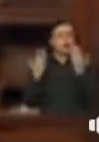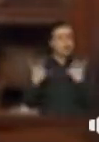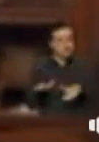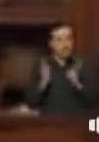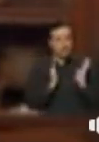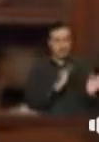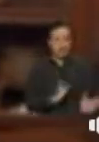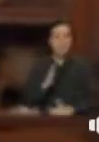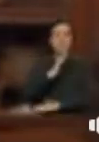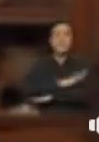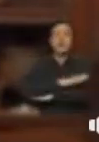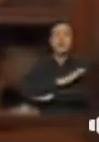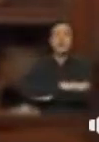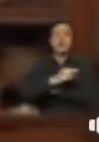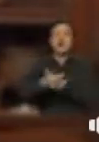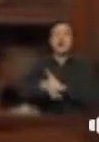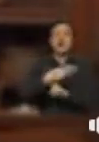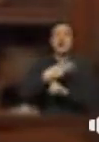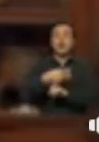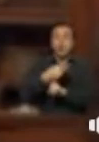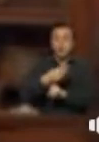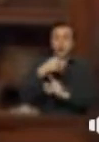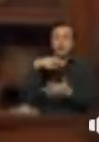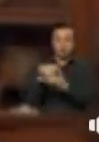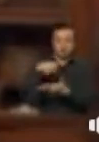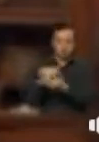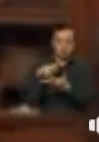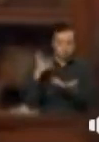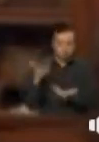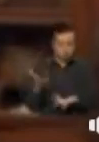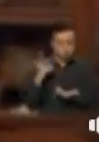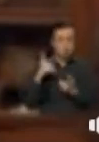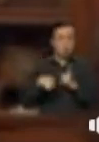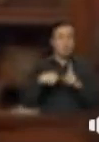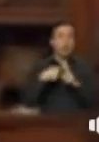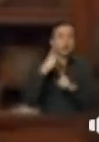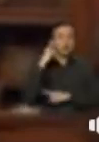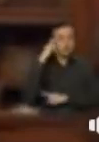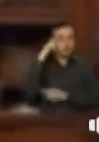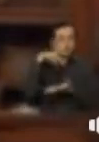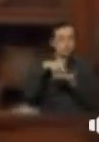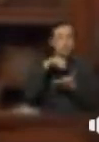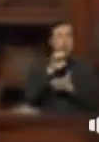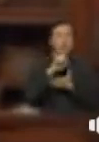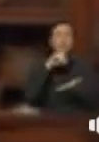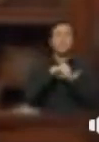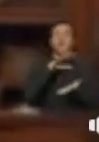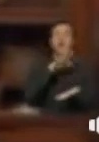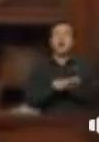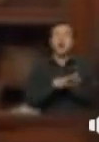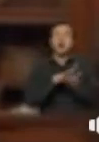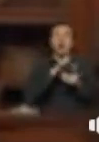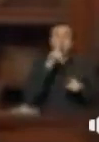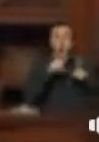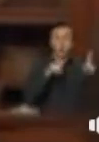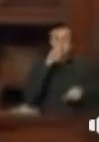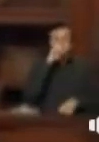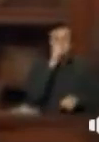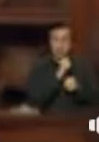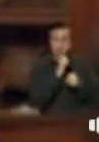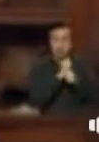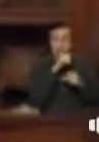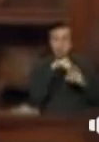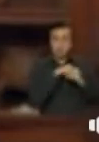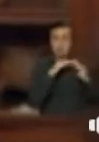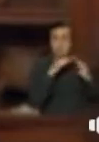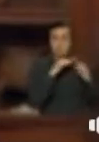la plataforma para la teleeducación. Asimismo, el Gobierno Nacional ha implementado la modalidad de teletrabajo y lo irá